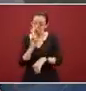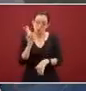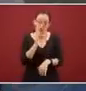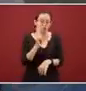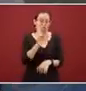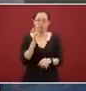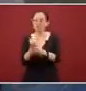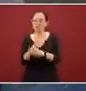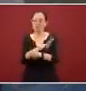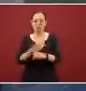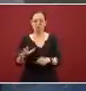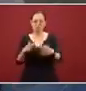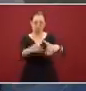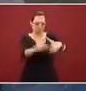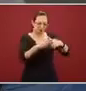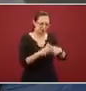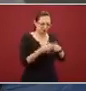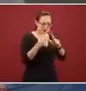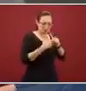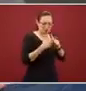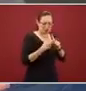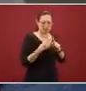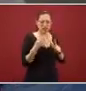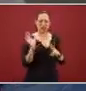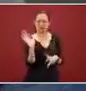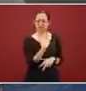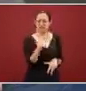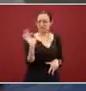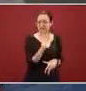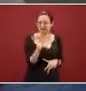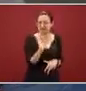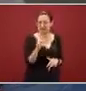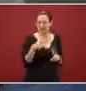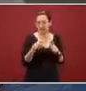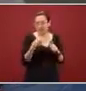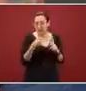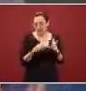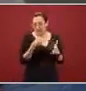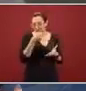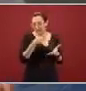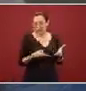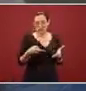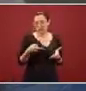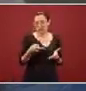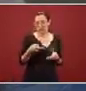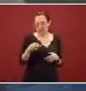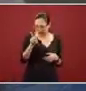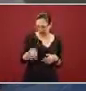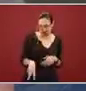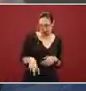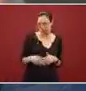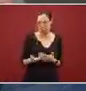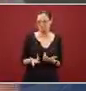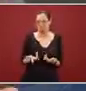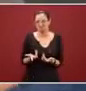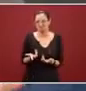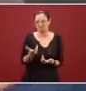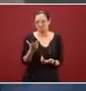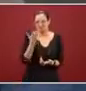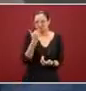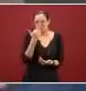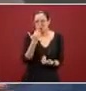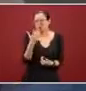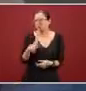un muestreo, ¿no se corre el riesgo de tener un subregistro o una cifra negra que en consecuencia, al no saber que esa